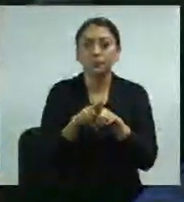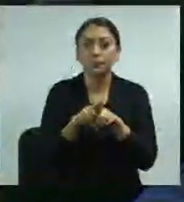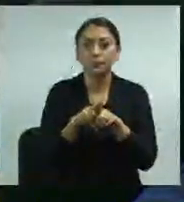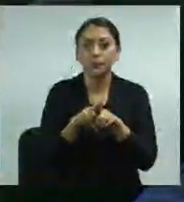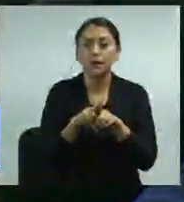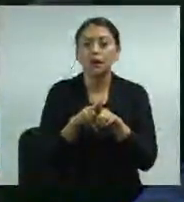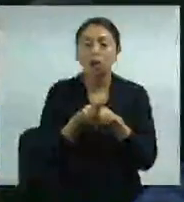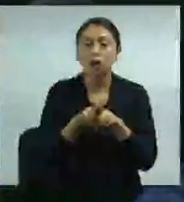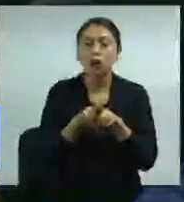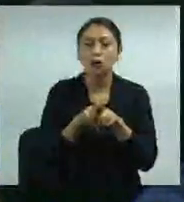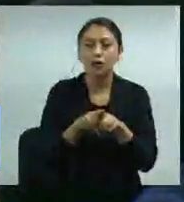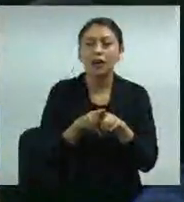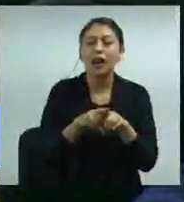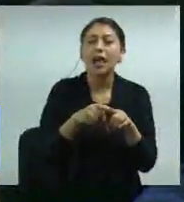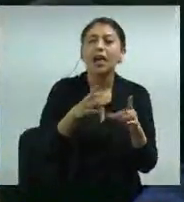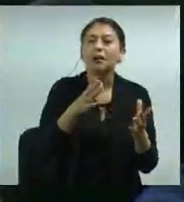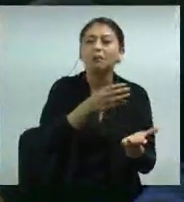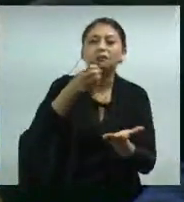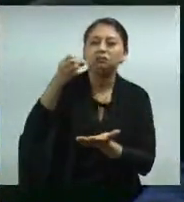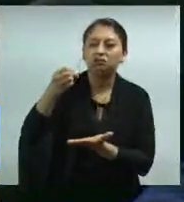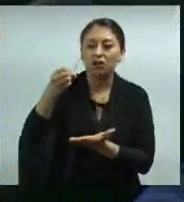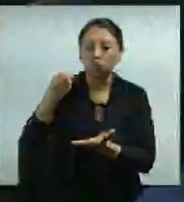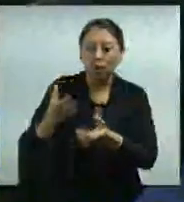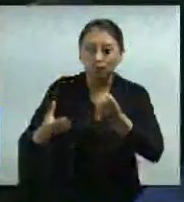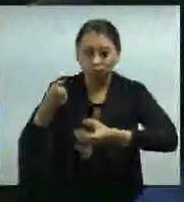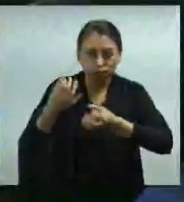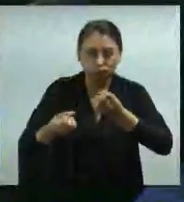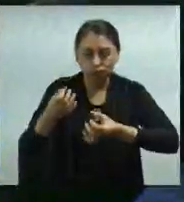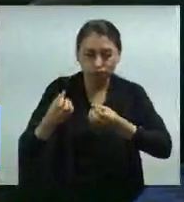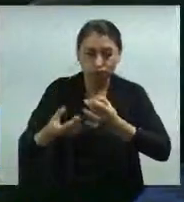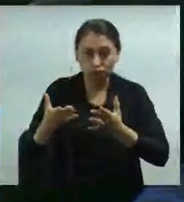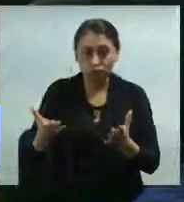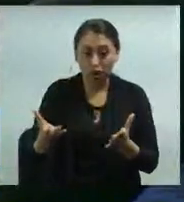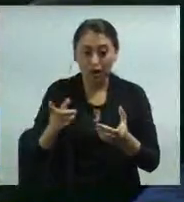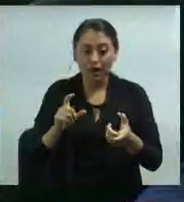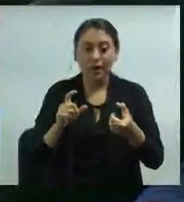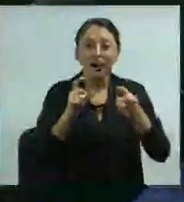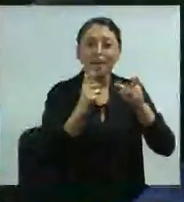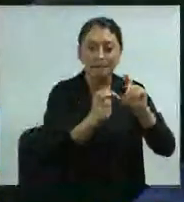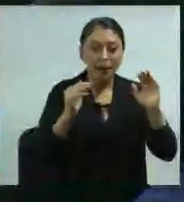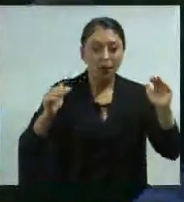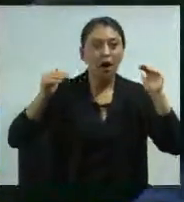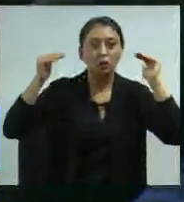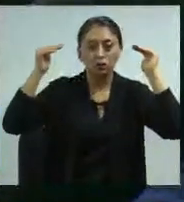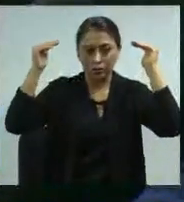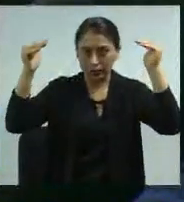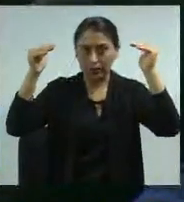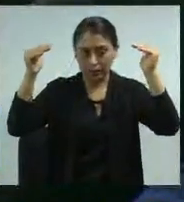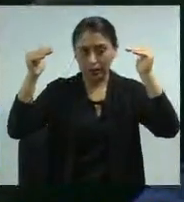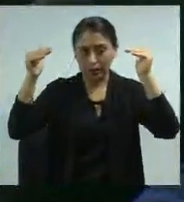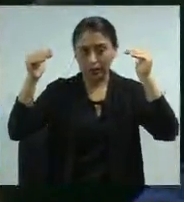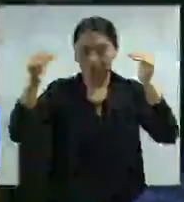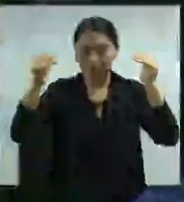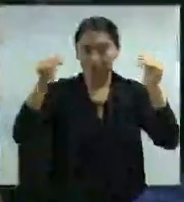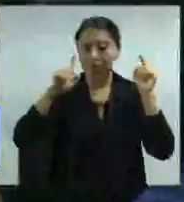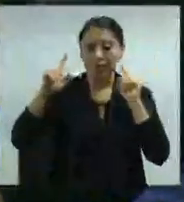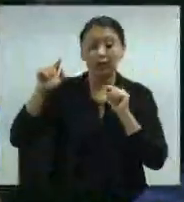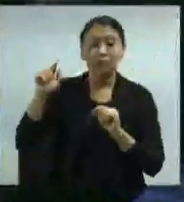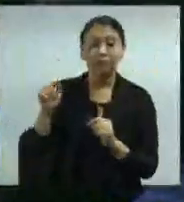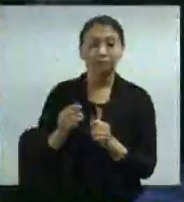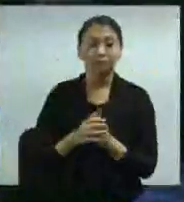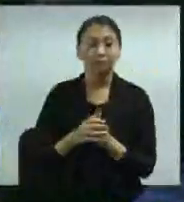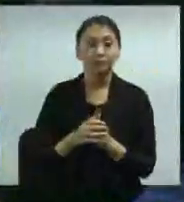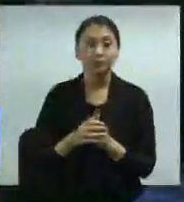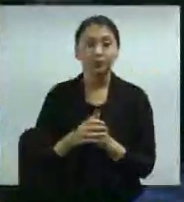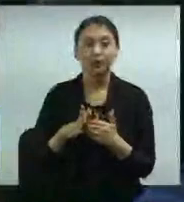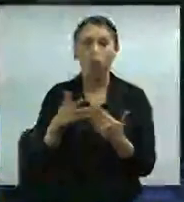lo del basurero que se quemó, yo sé que es porque cambiaron a las autoridades y ellos